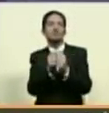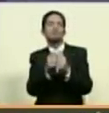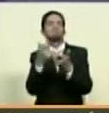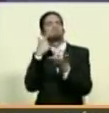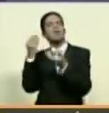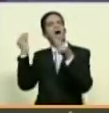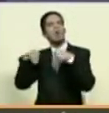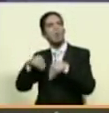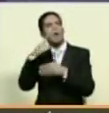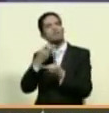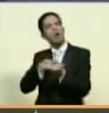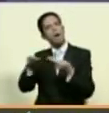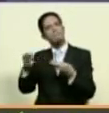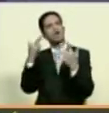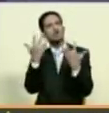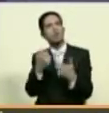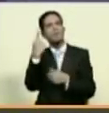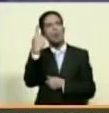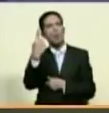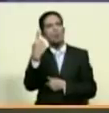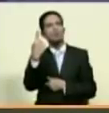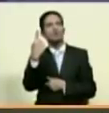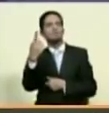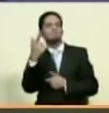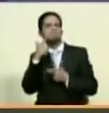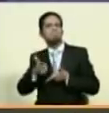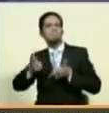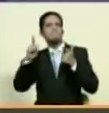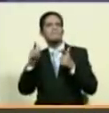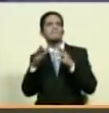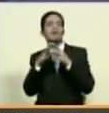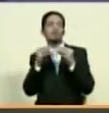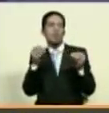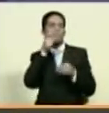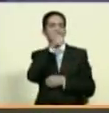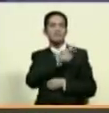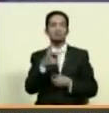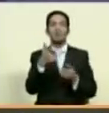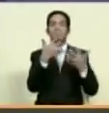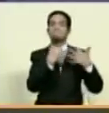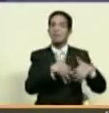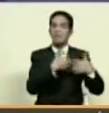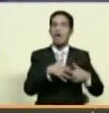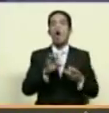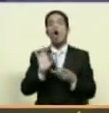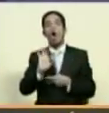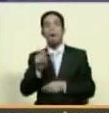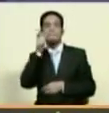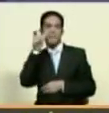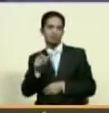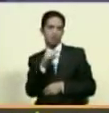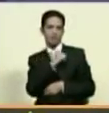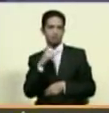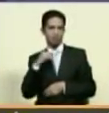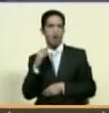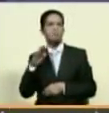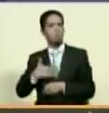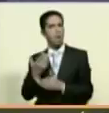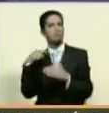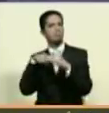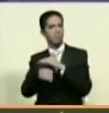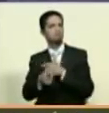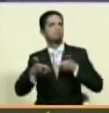convenio cambiario número 1, que va a permitir que tanto empresas como personas naturales puedan acceder de manera